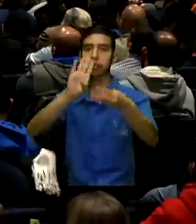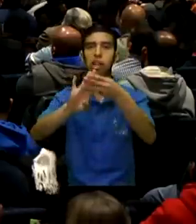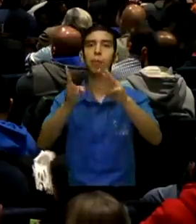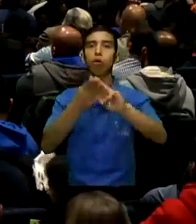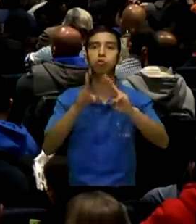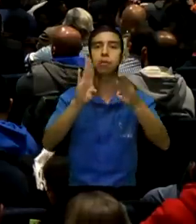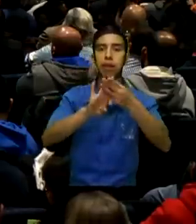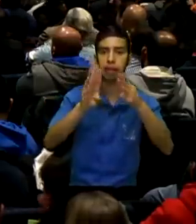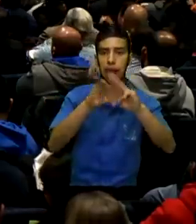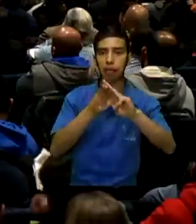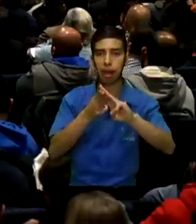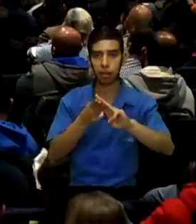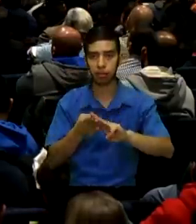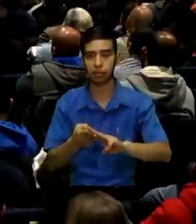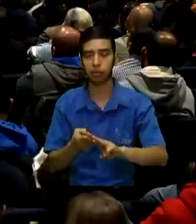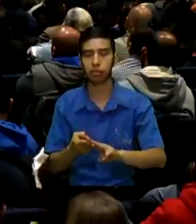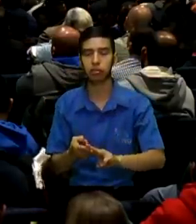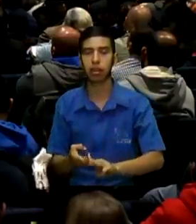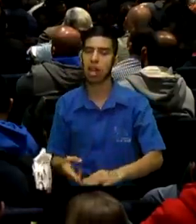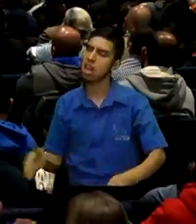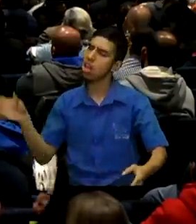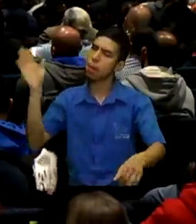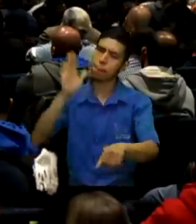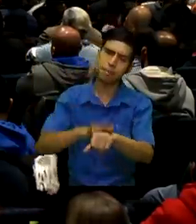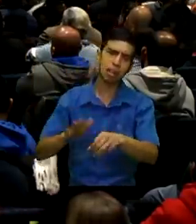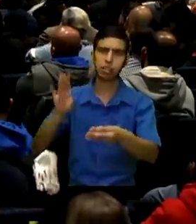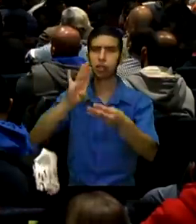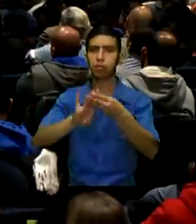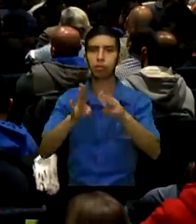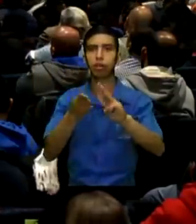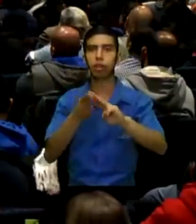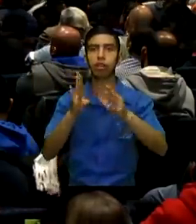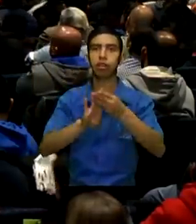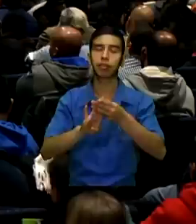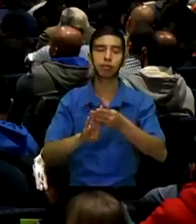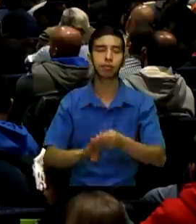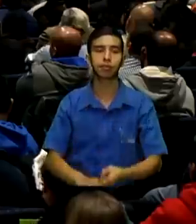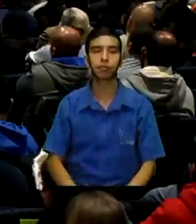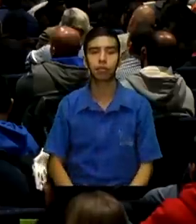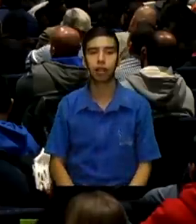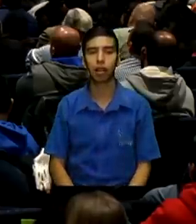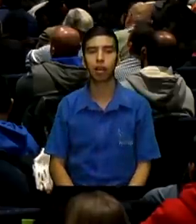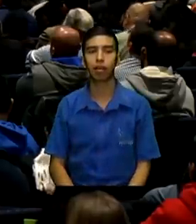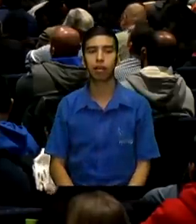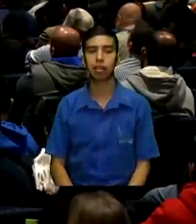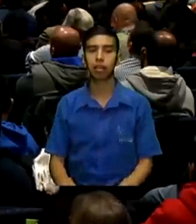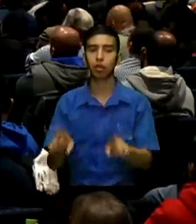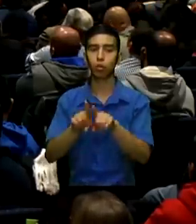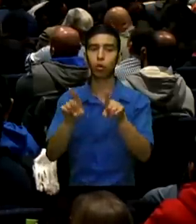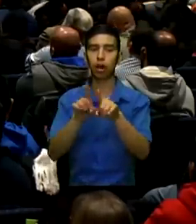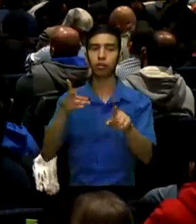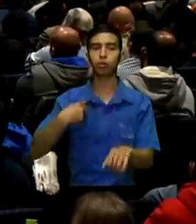querían tirar al agua, los querían, y más se multiplicaban, parecían plaga. Así somos nosotros.